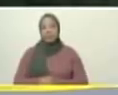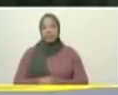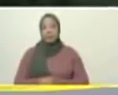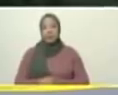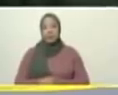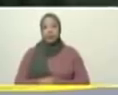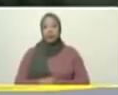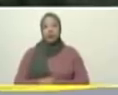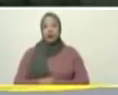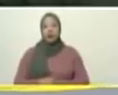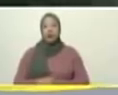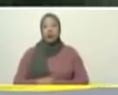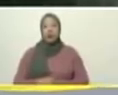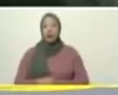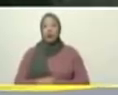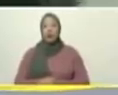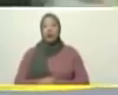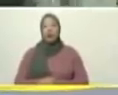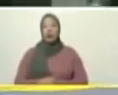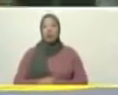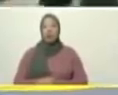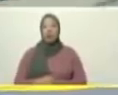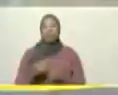Así que,